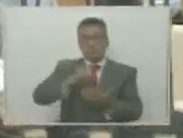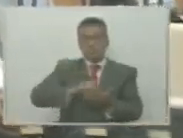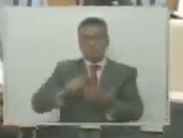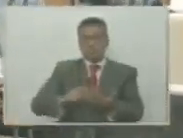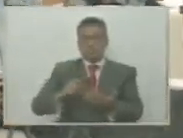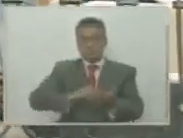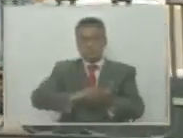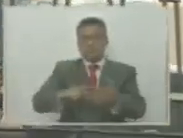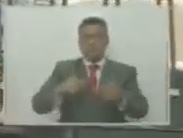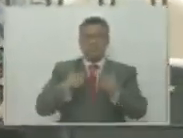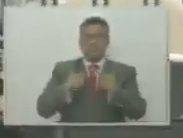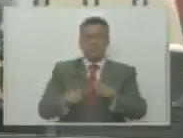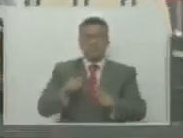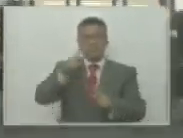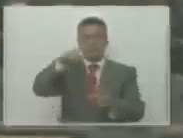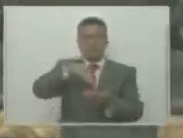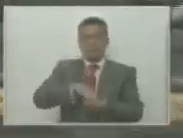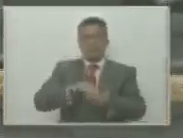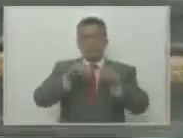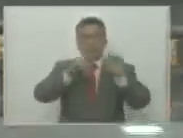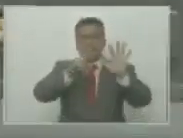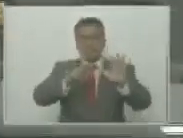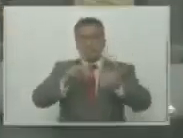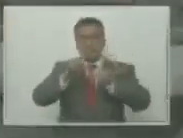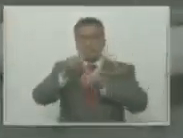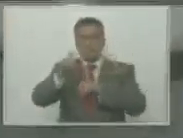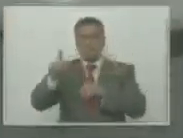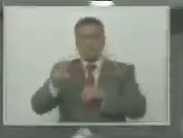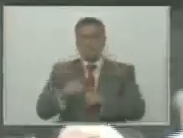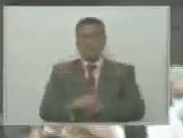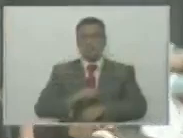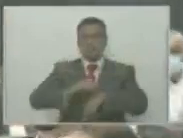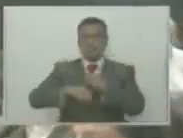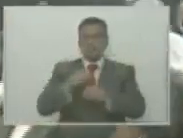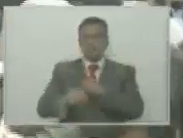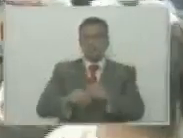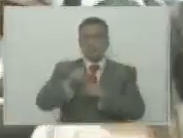de la Independencia en 1811, transcurrieron